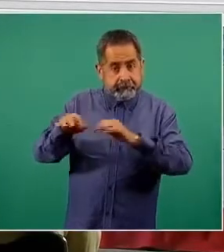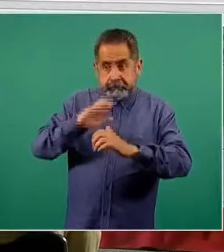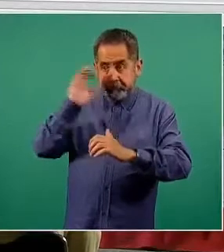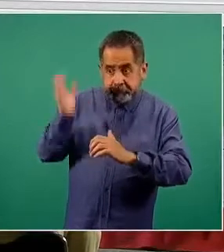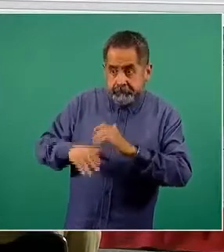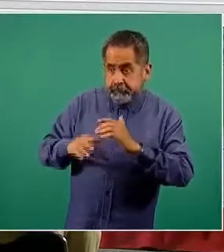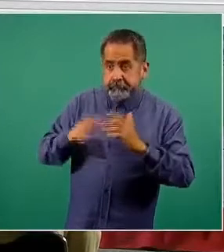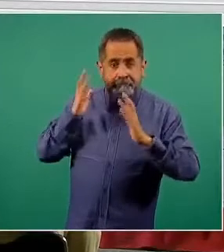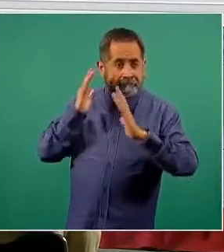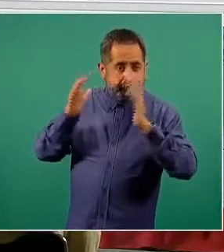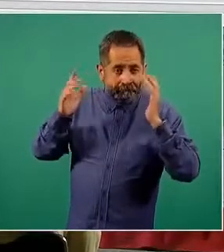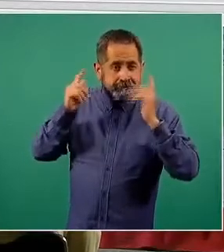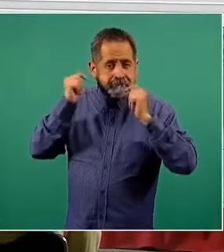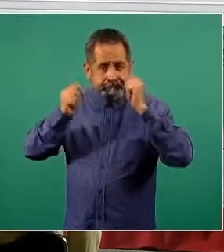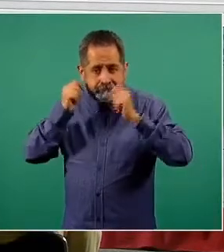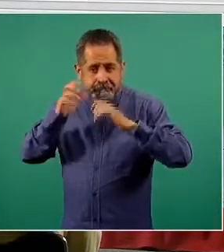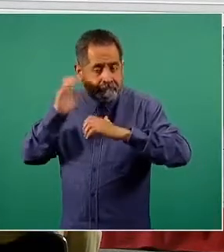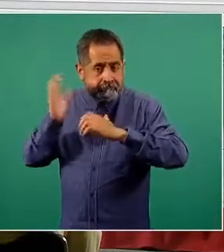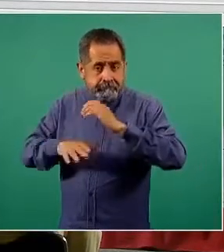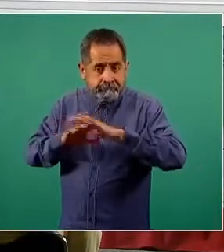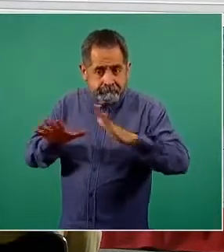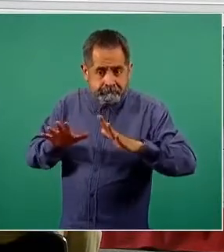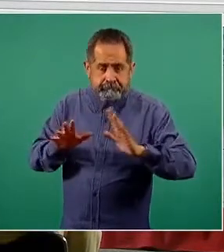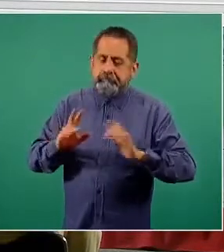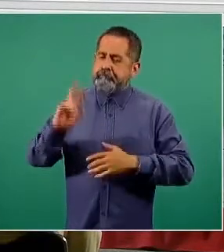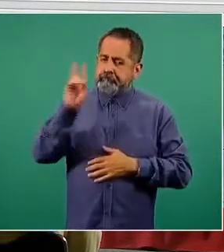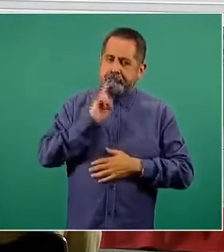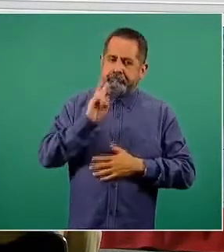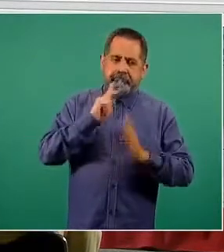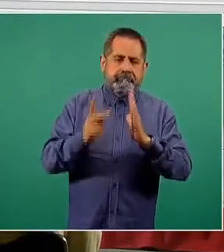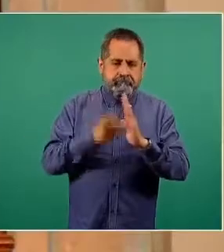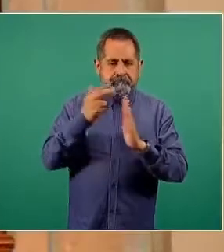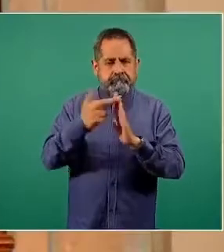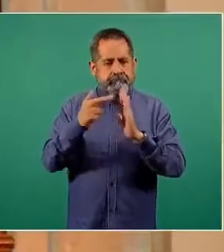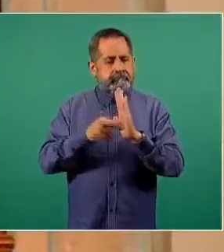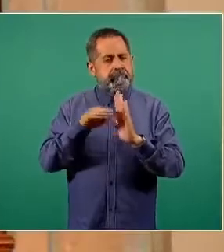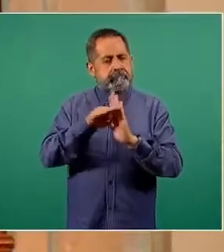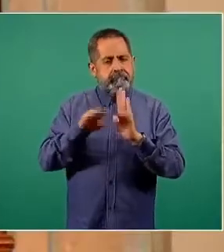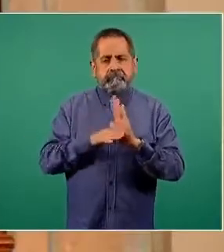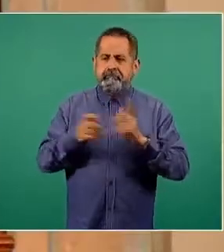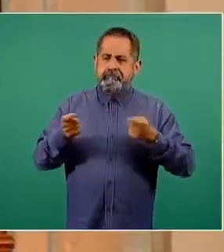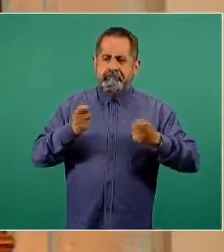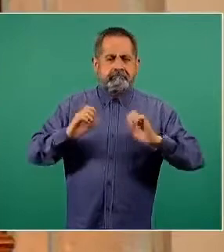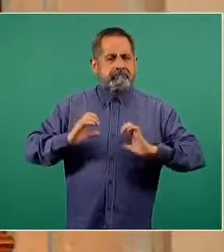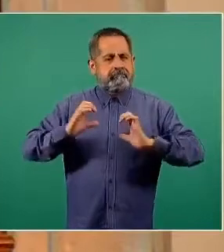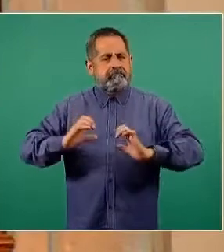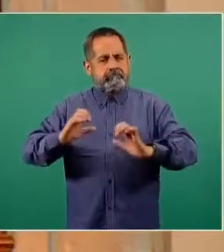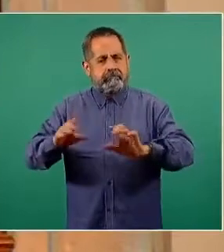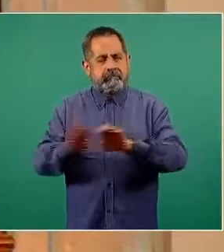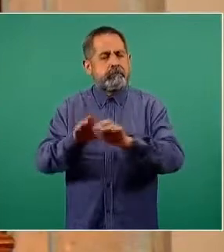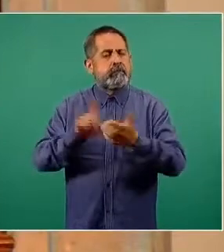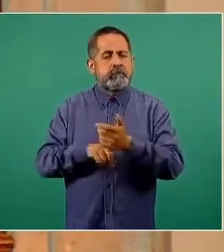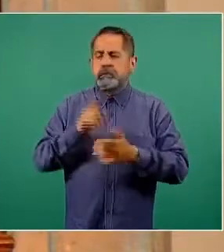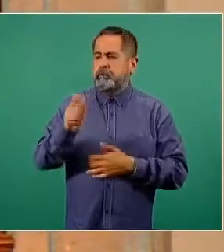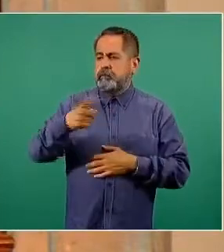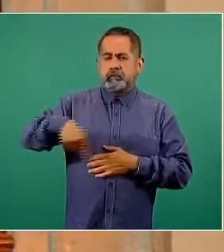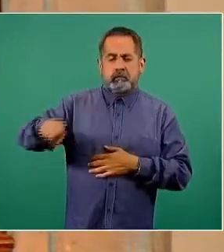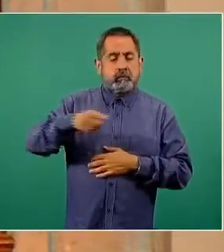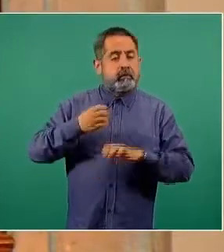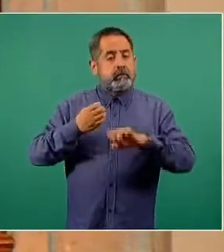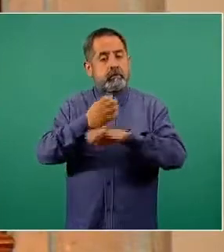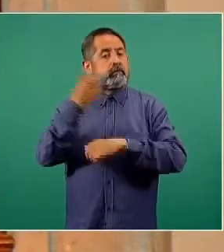entonces esperemos que en función de la implementación de las medidas comunitarias y las intervenciones que ya está llevando a cabo el